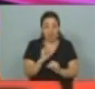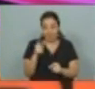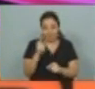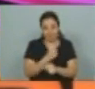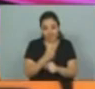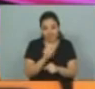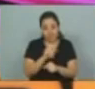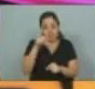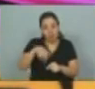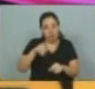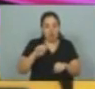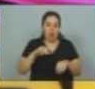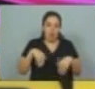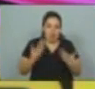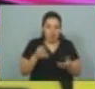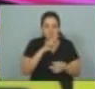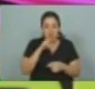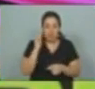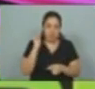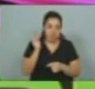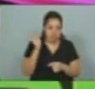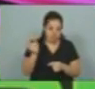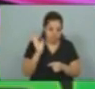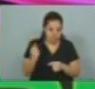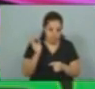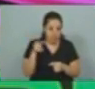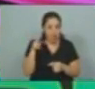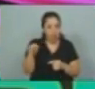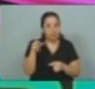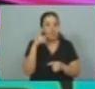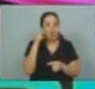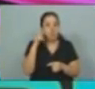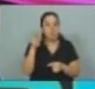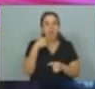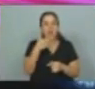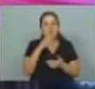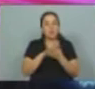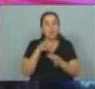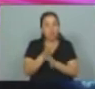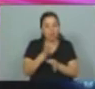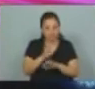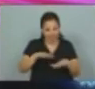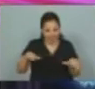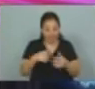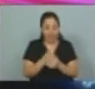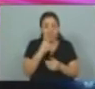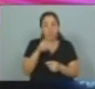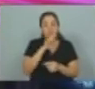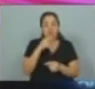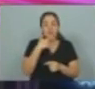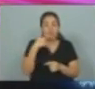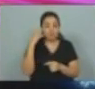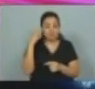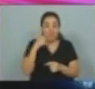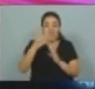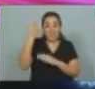duro y parejo a Rial por la forma, según ella, inapropiada en que se encarga de la educación de las chicas. Yo anoche hablé con mi hija por teléfono y